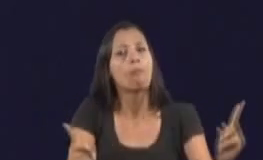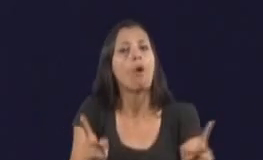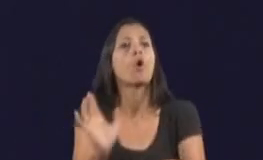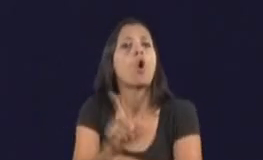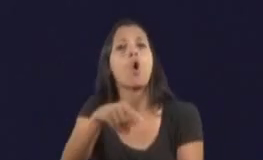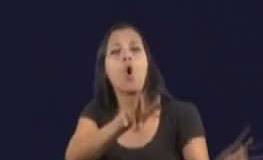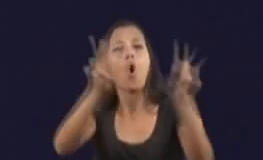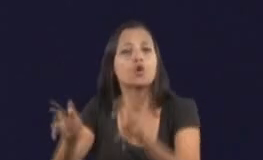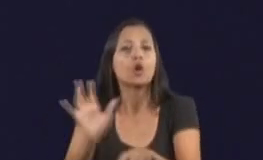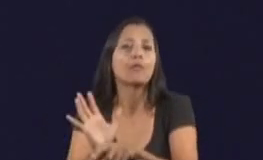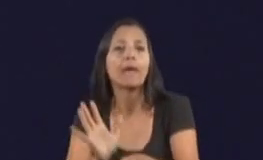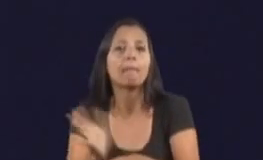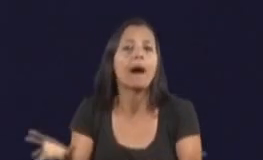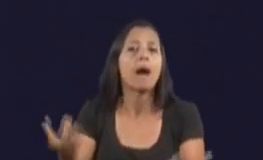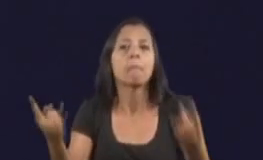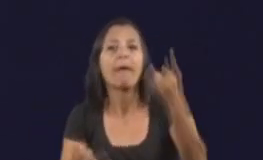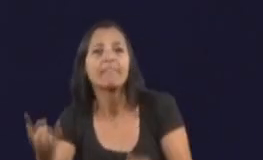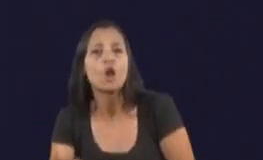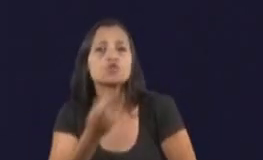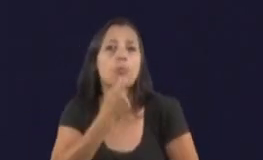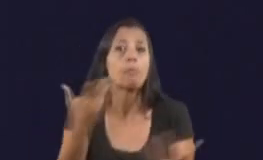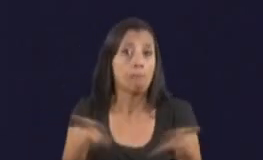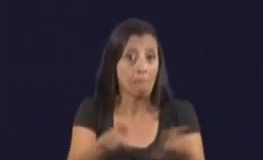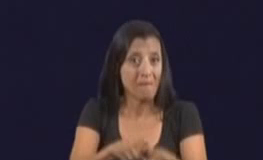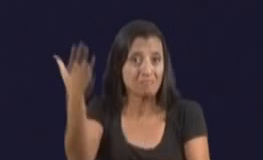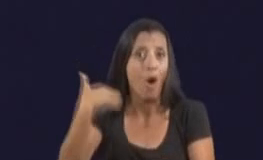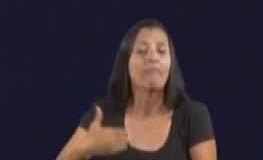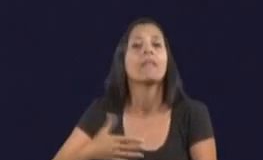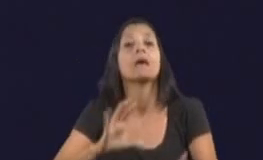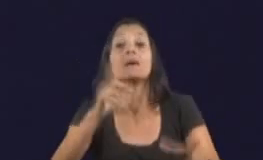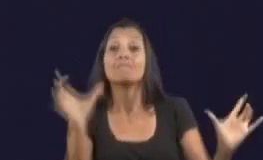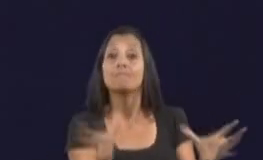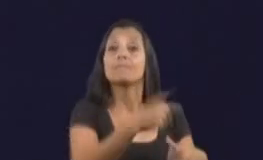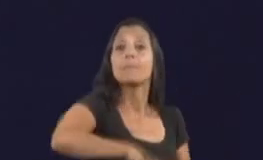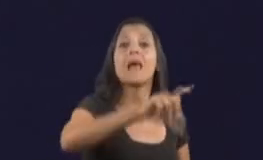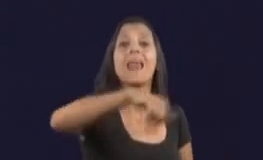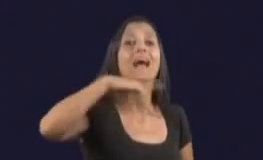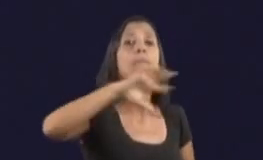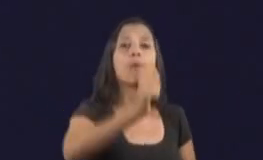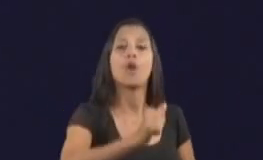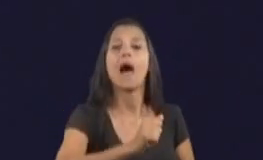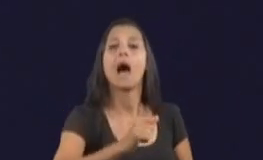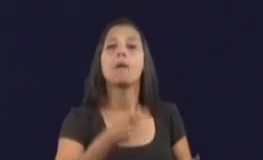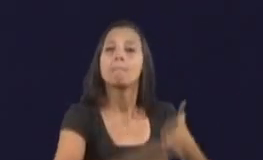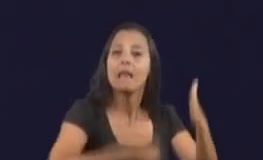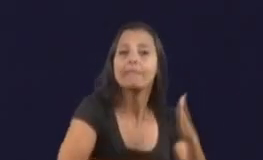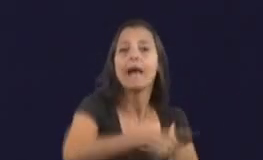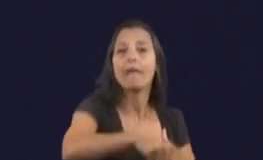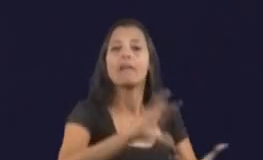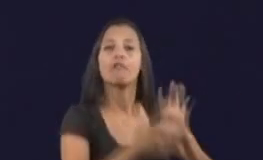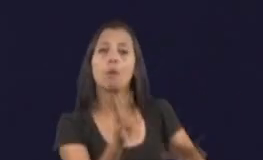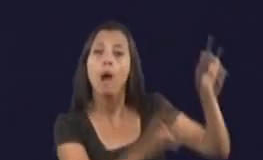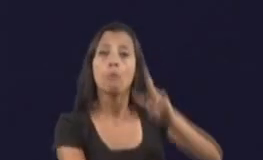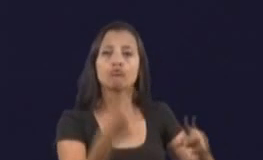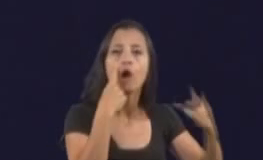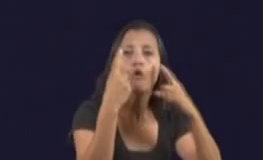otra cuestión de ciencia ficción, como lo hacían los militantes de la Cámpora, controlando precios en los supermercados o